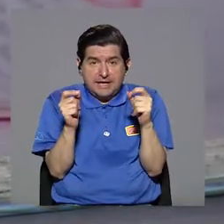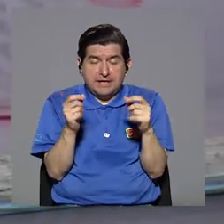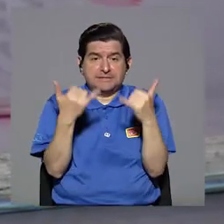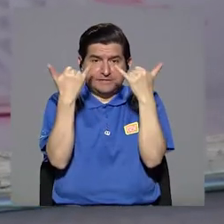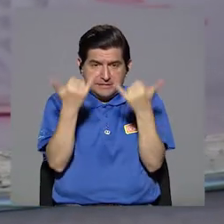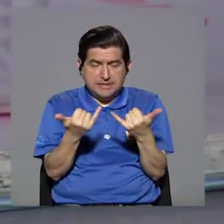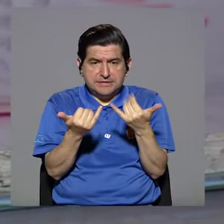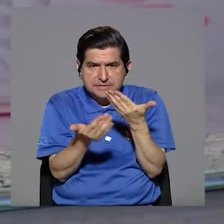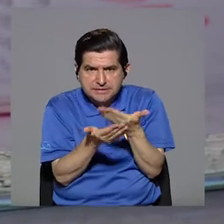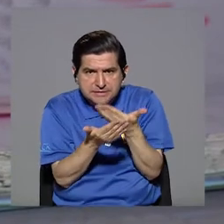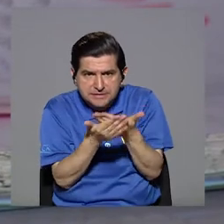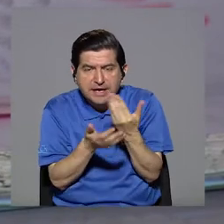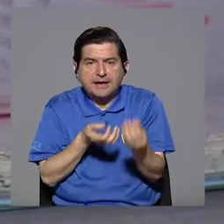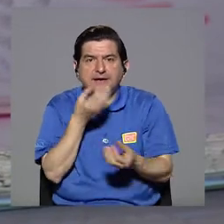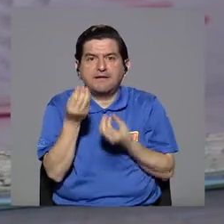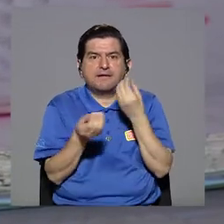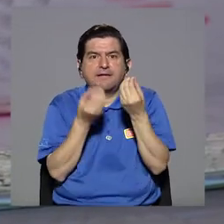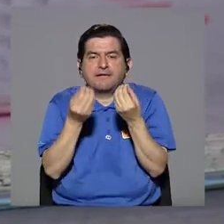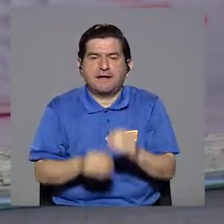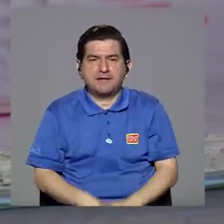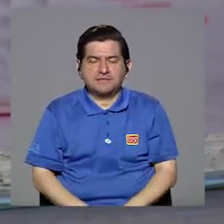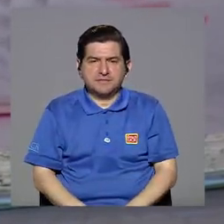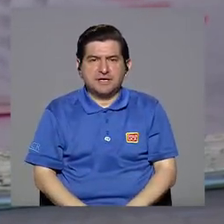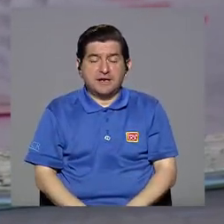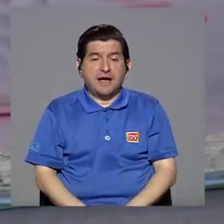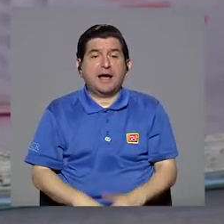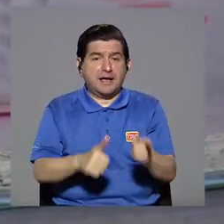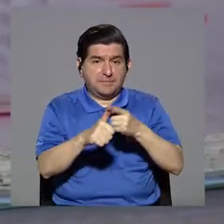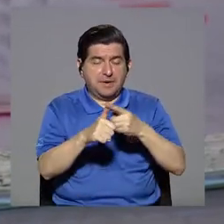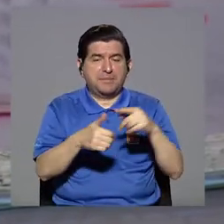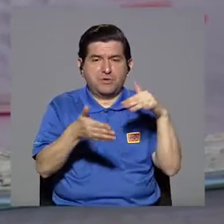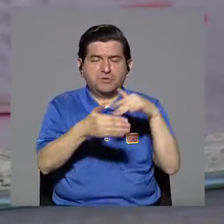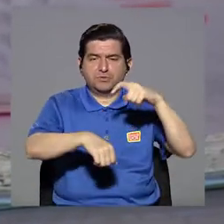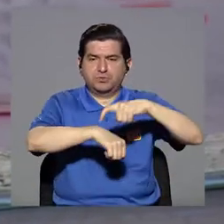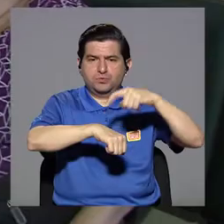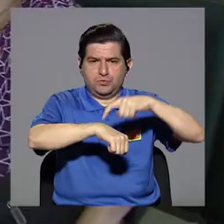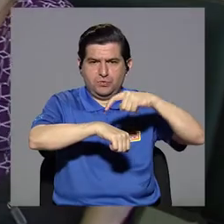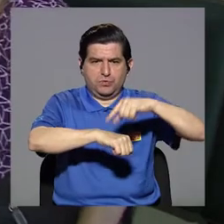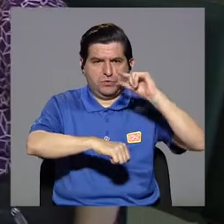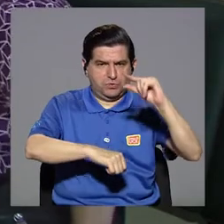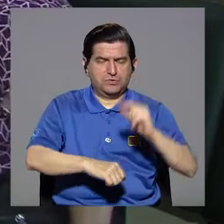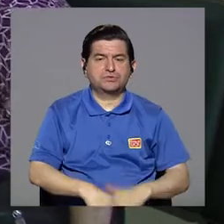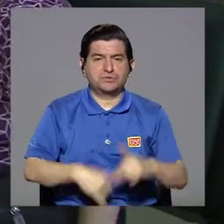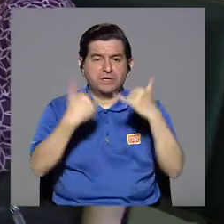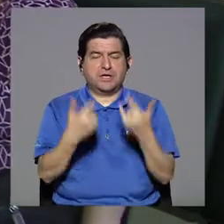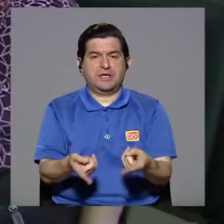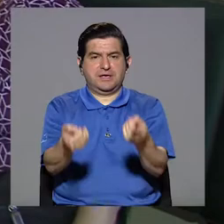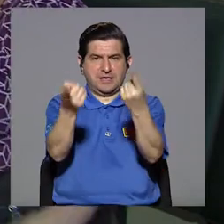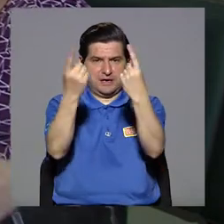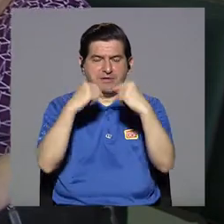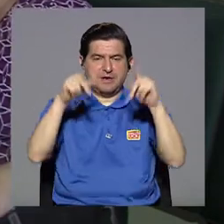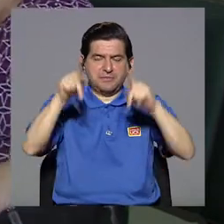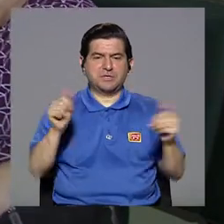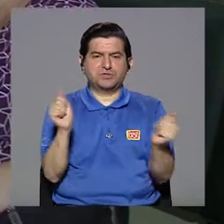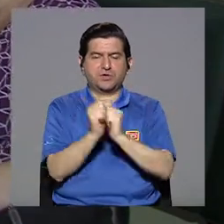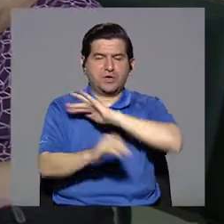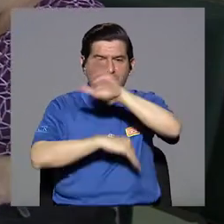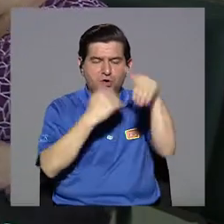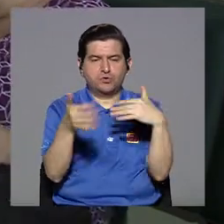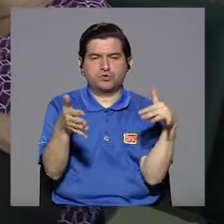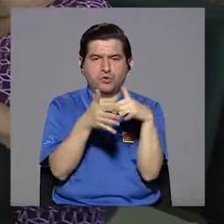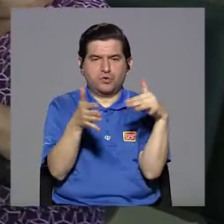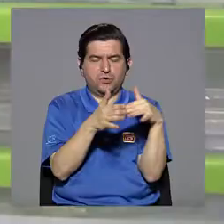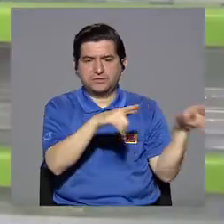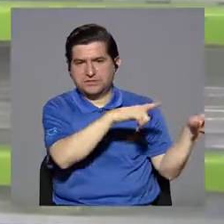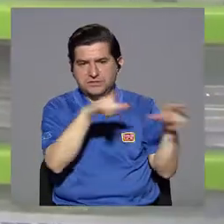cáncer que ha cuando le demostramos lo que hacemos el segundo estudio son posteriormente y el paciente se ingresa ya con todos los exámenes hechos